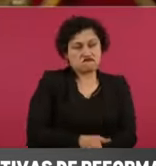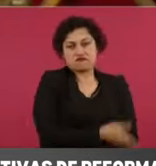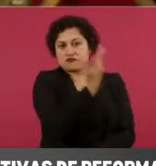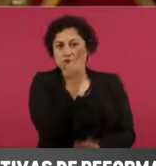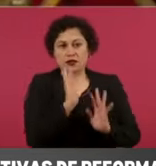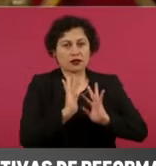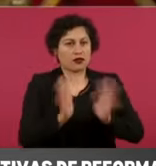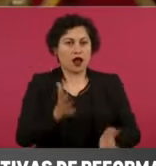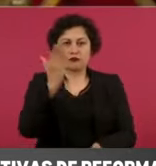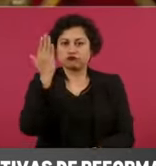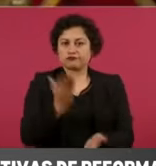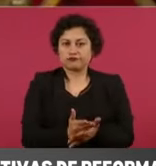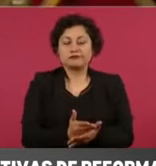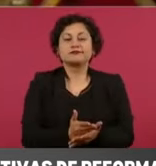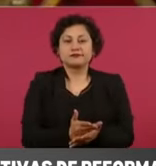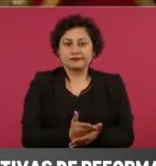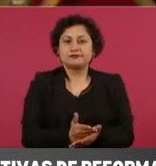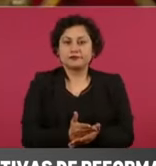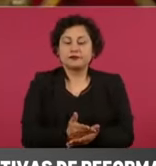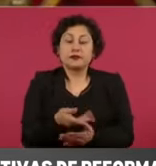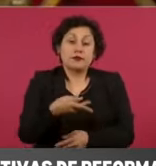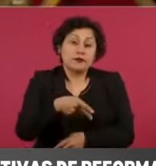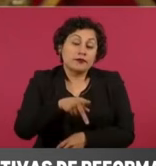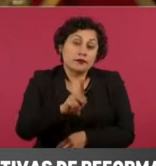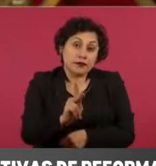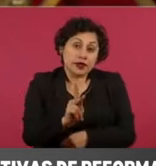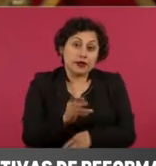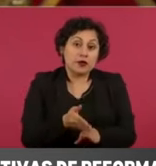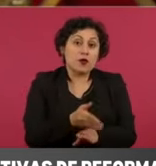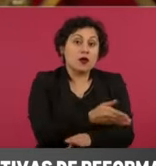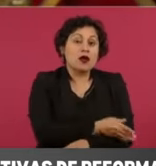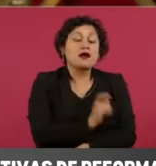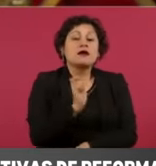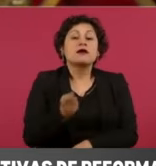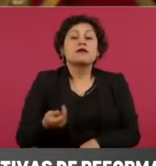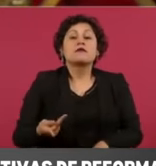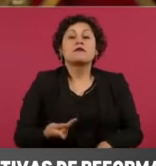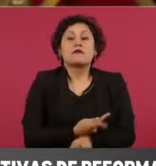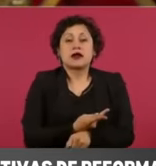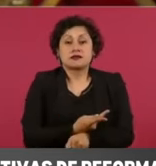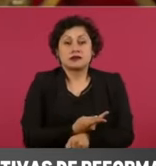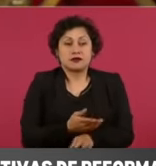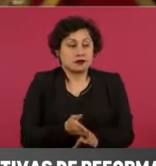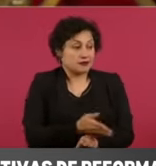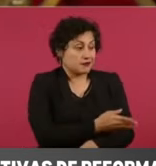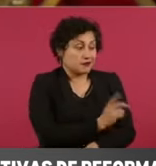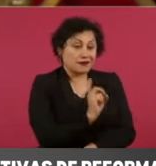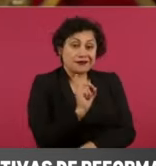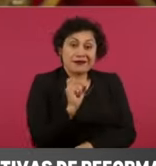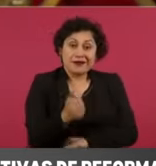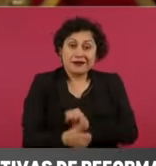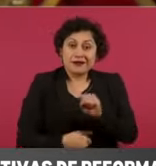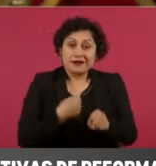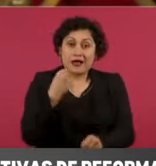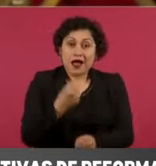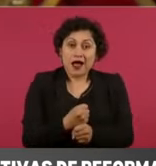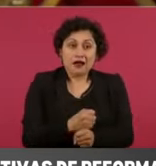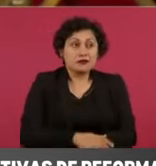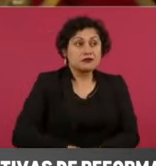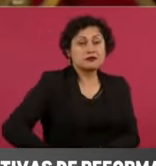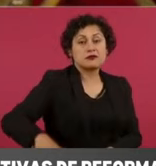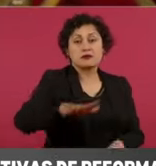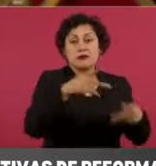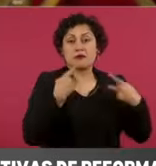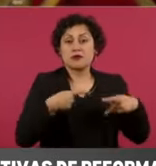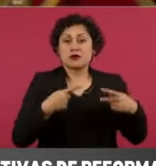el empobrecimiento del pueblo se hizo acompañar en esos 36 años